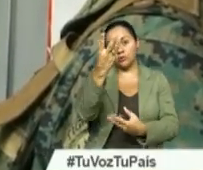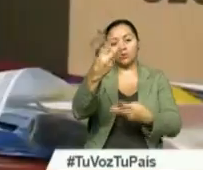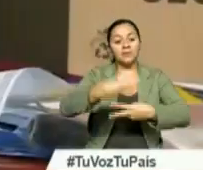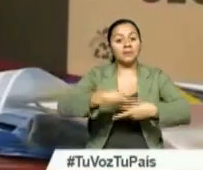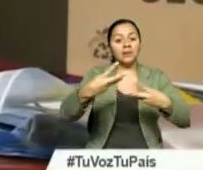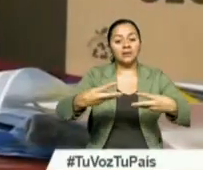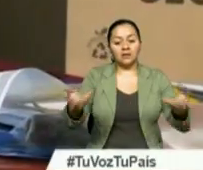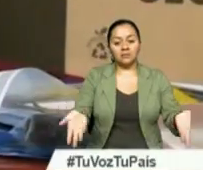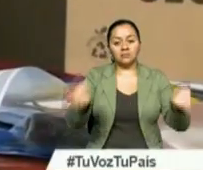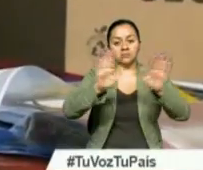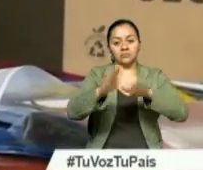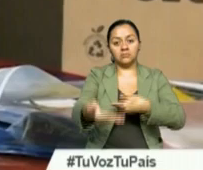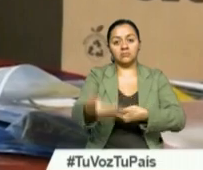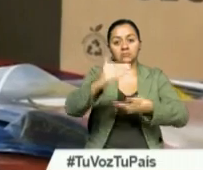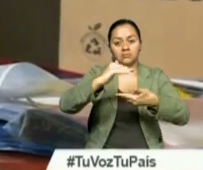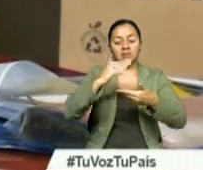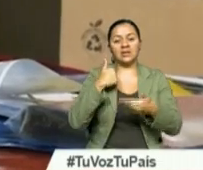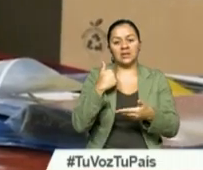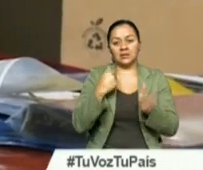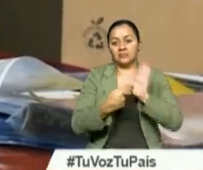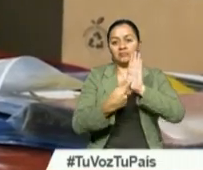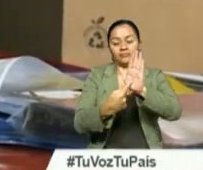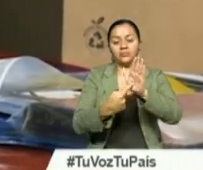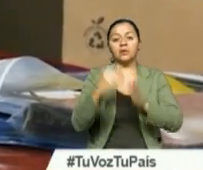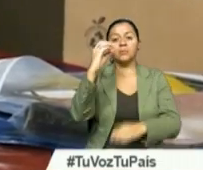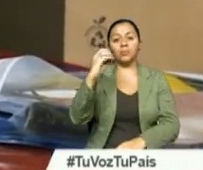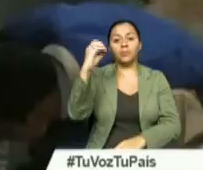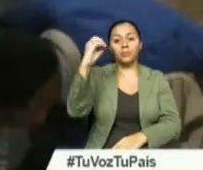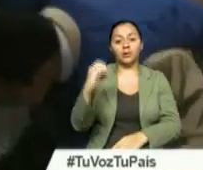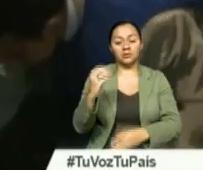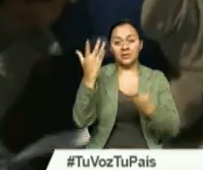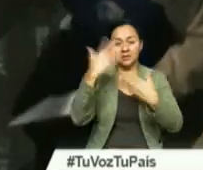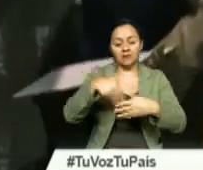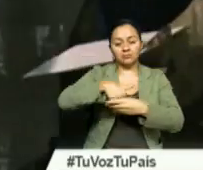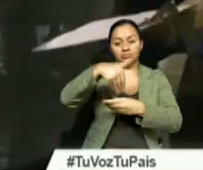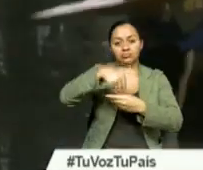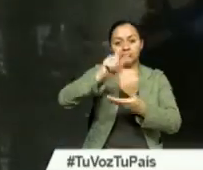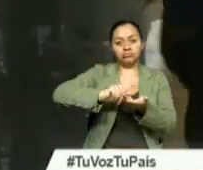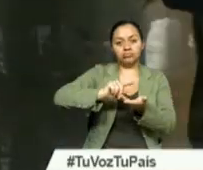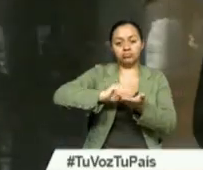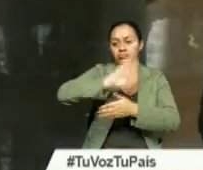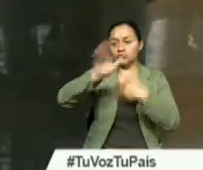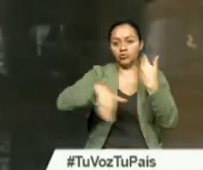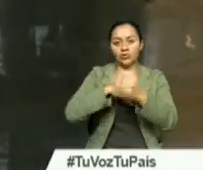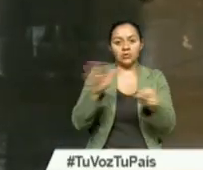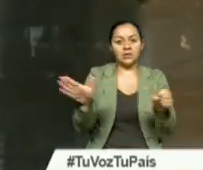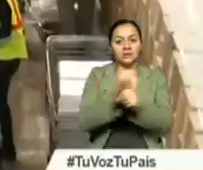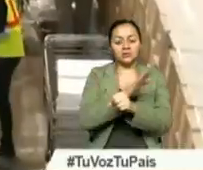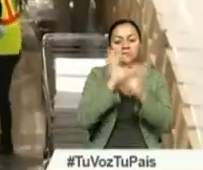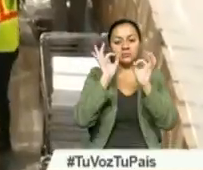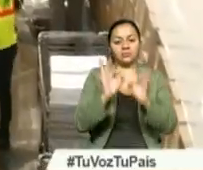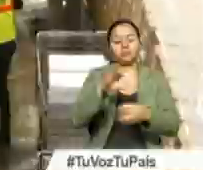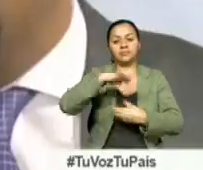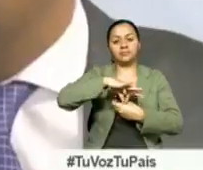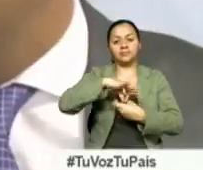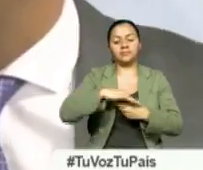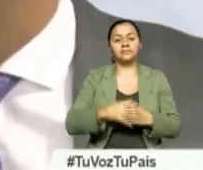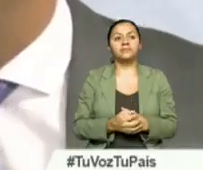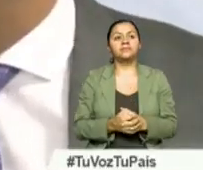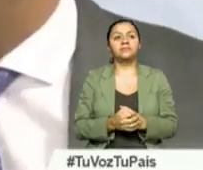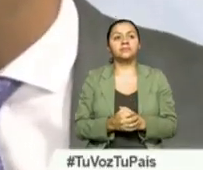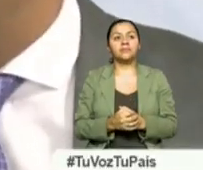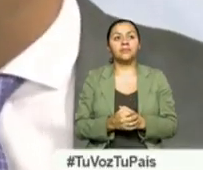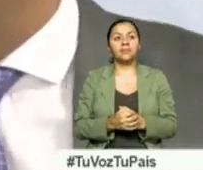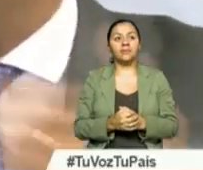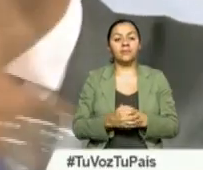que conforman el paquete electoral y explicó el porcentaje de impresión de las papeletas para la elección de dignidades de elección popular. Les incluye